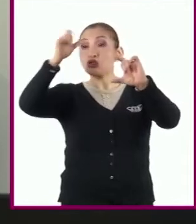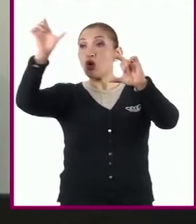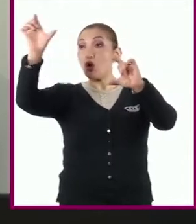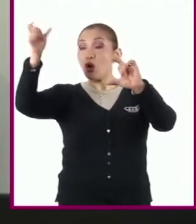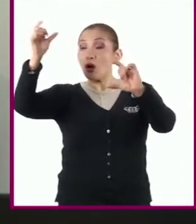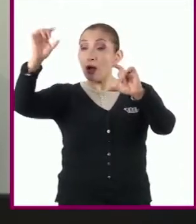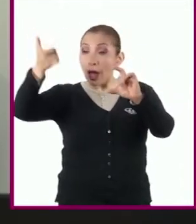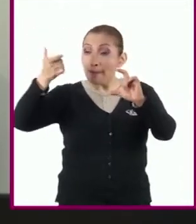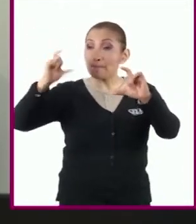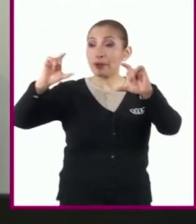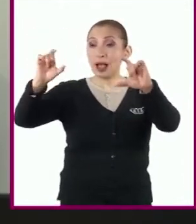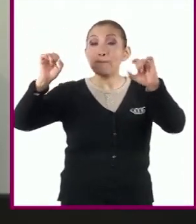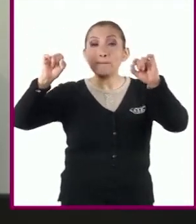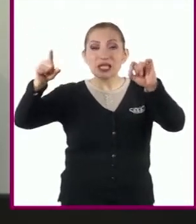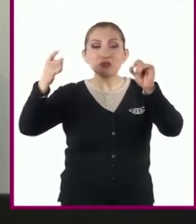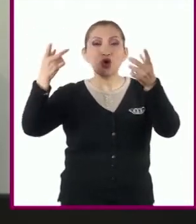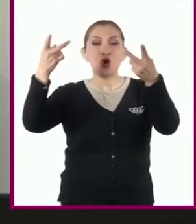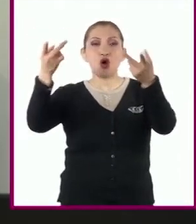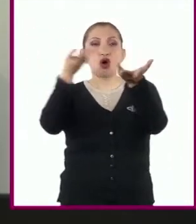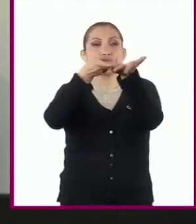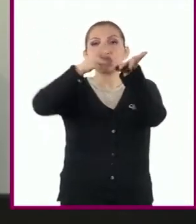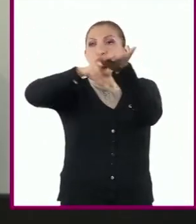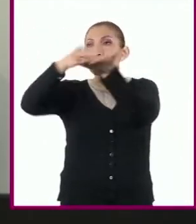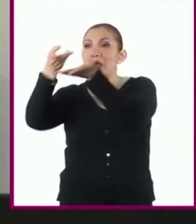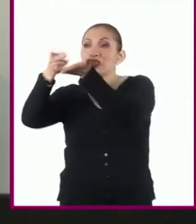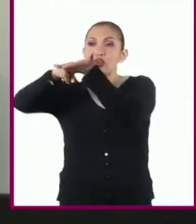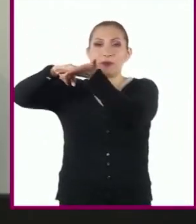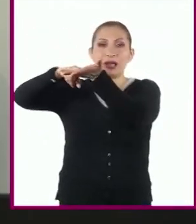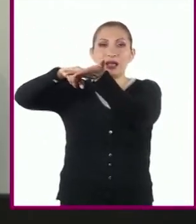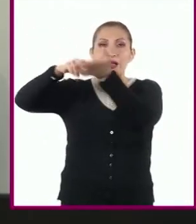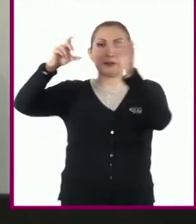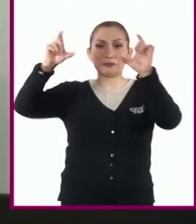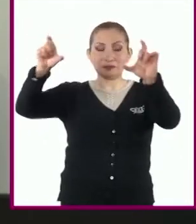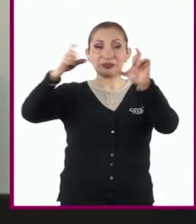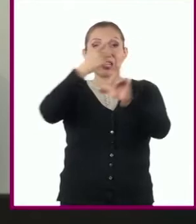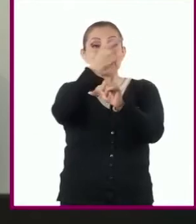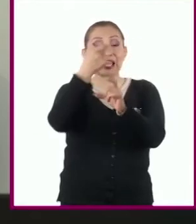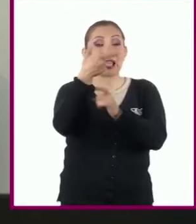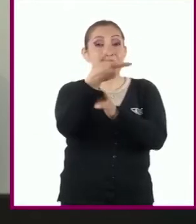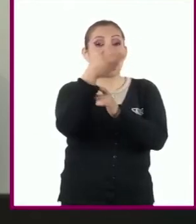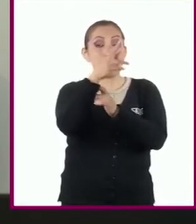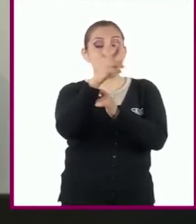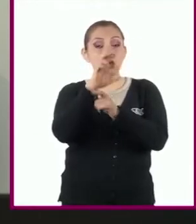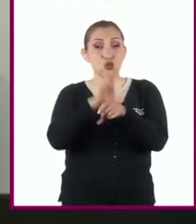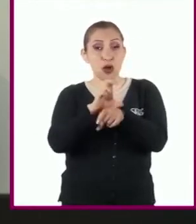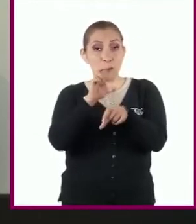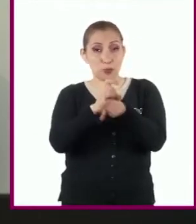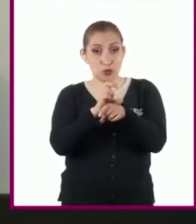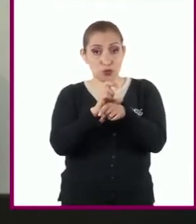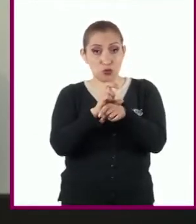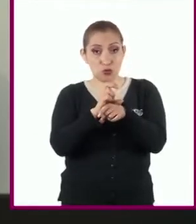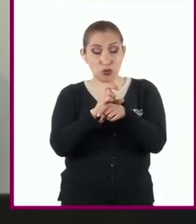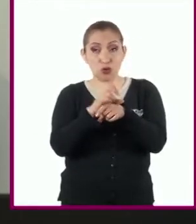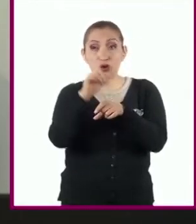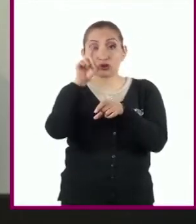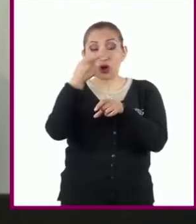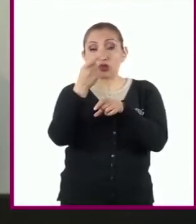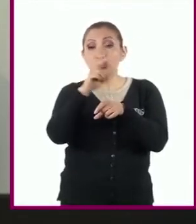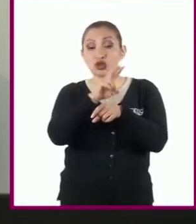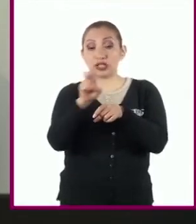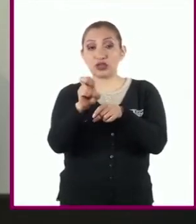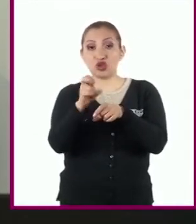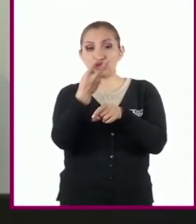magnitud en la misma proporción, el doble de 100 gramos de huevo, en este caso son